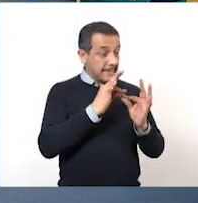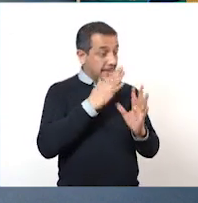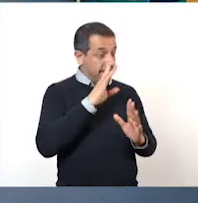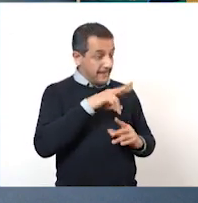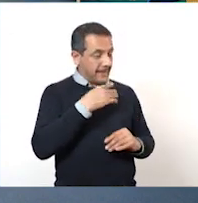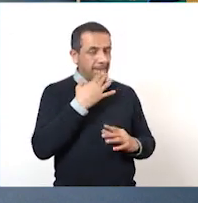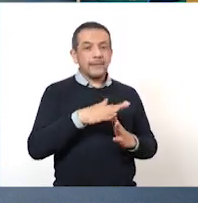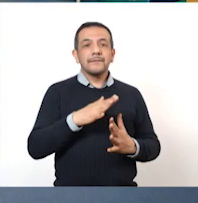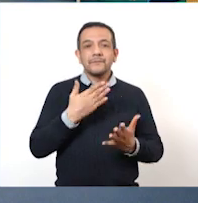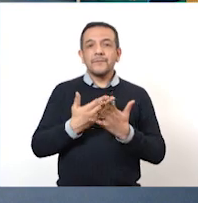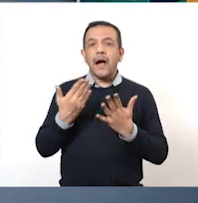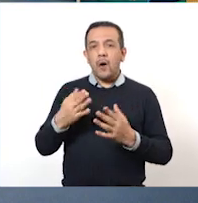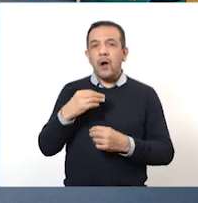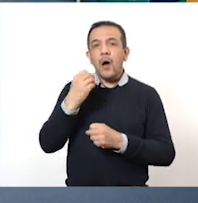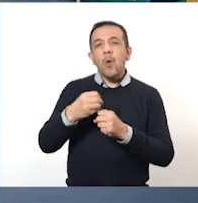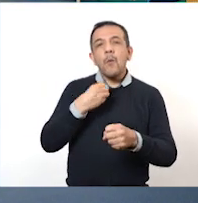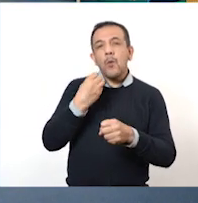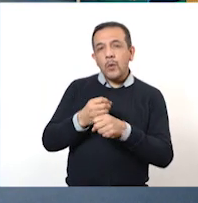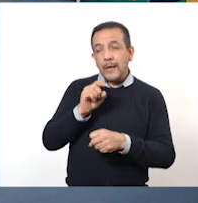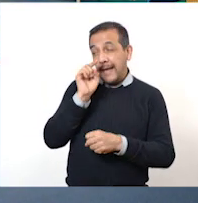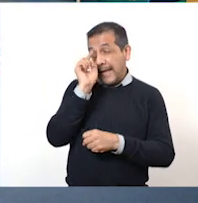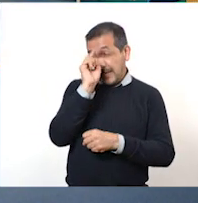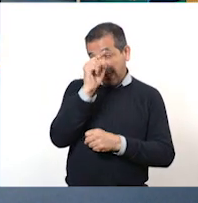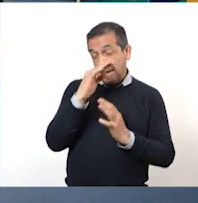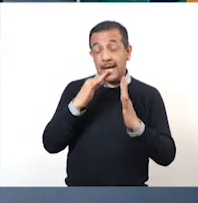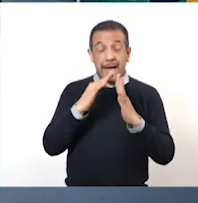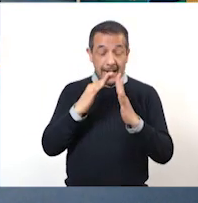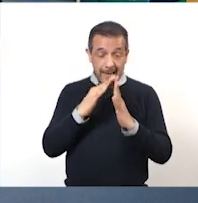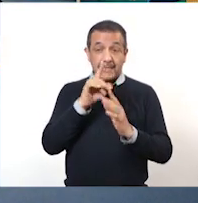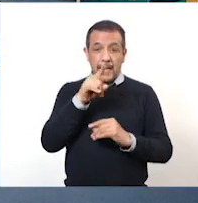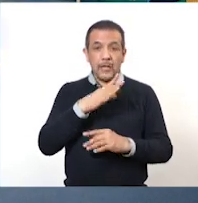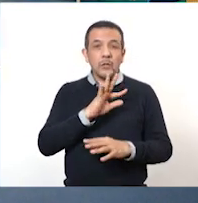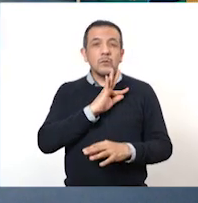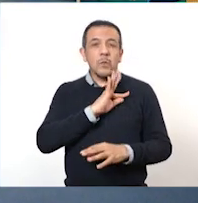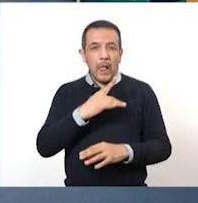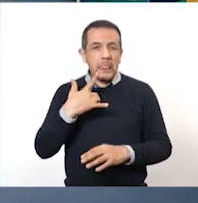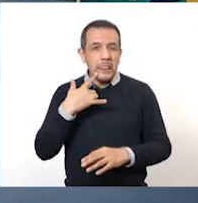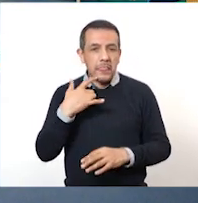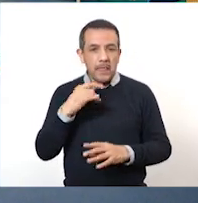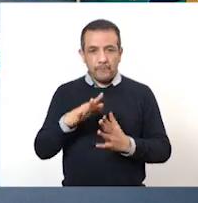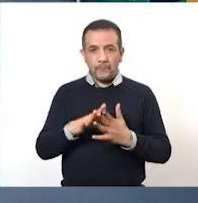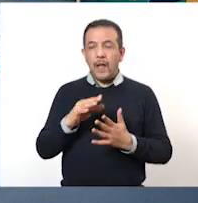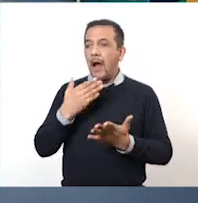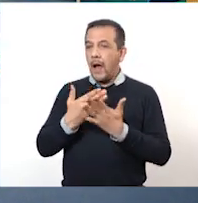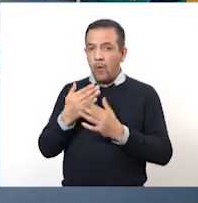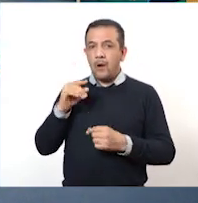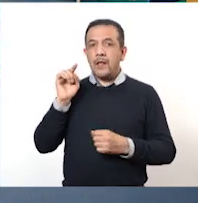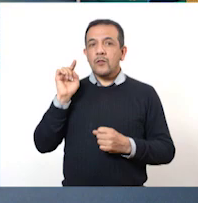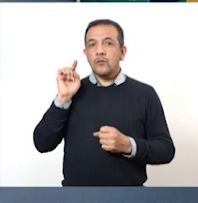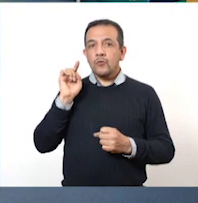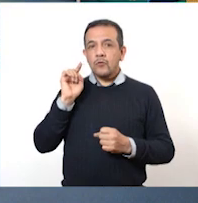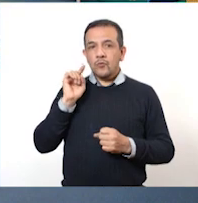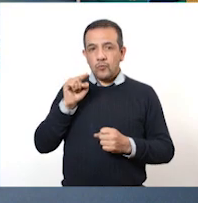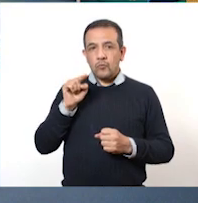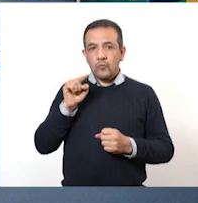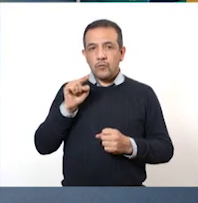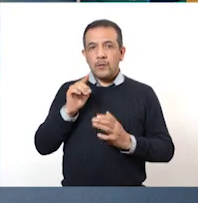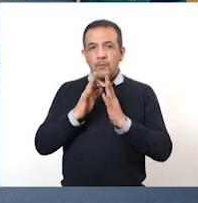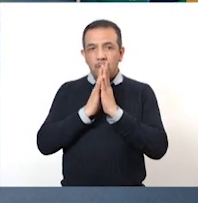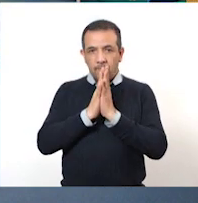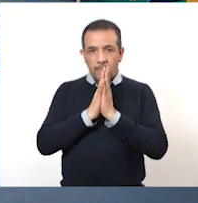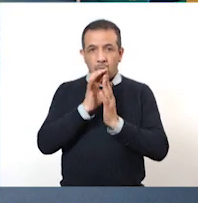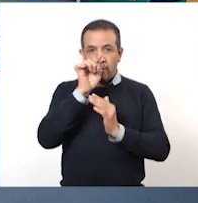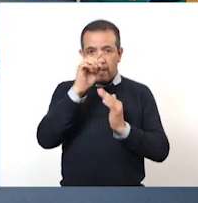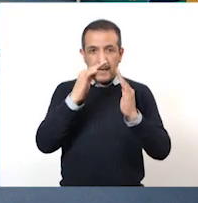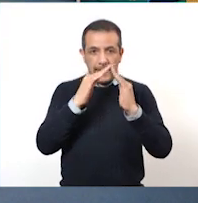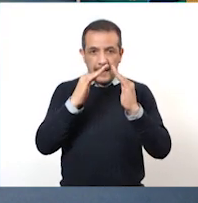Excelente, ¿verdad? Vamos a dar una oportunidad de que nuestros amigos sigan intentando, explorando. ¿Te parece si lo realizas con una que no bote tanto? Porque